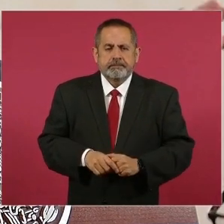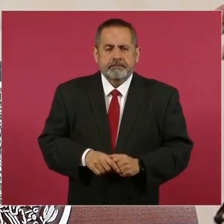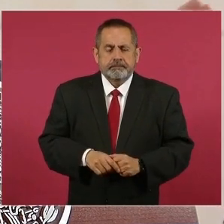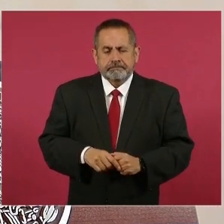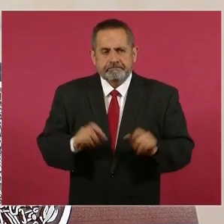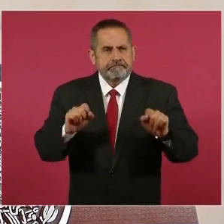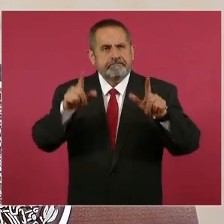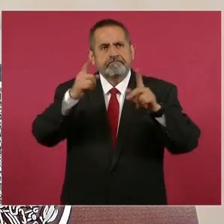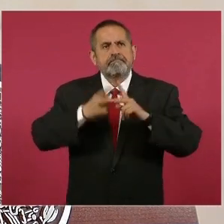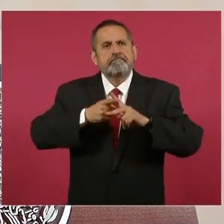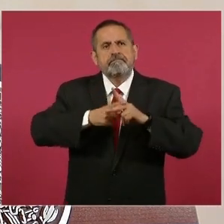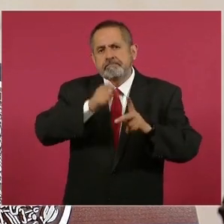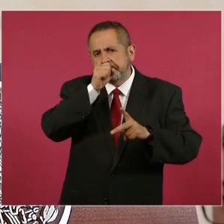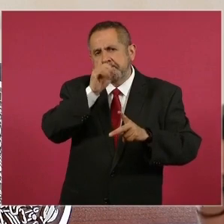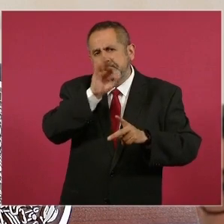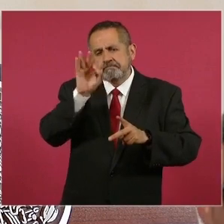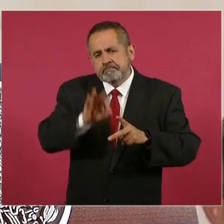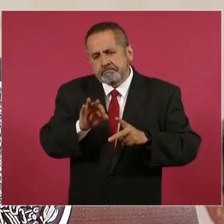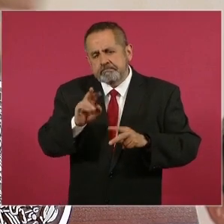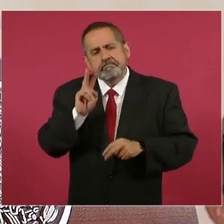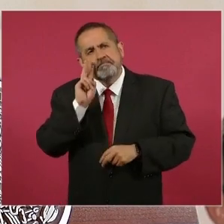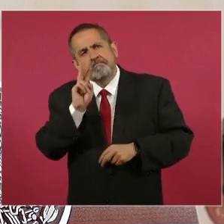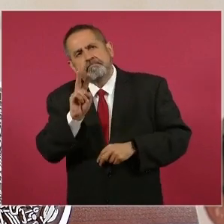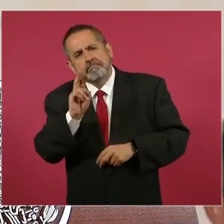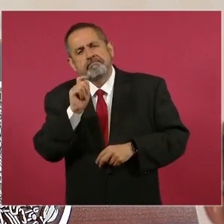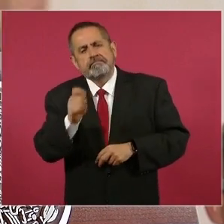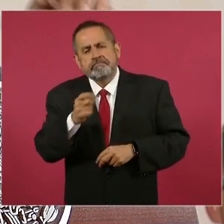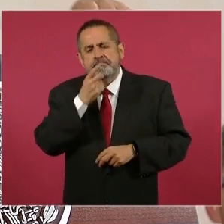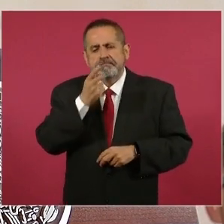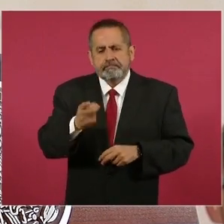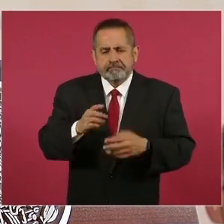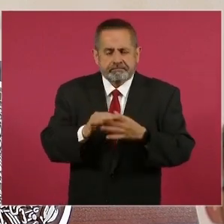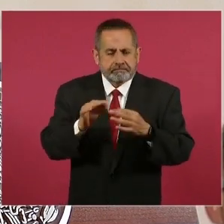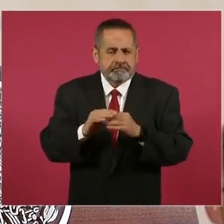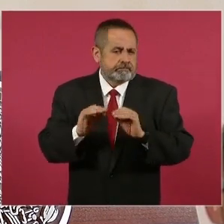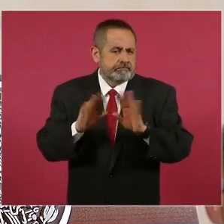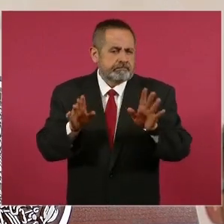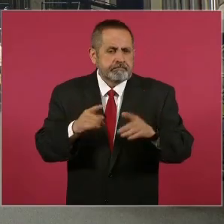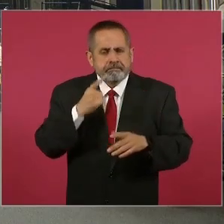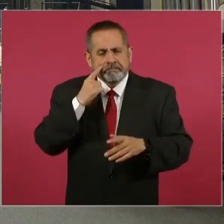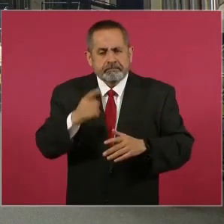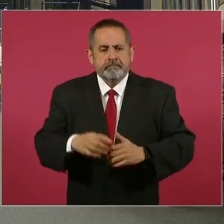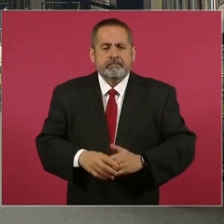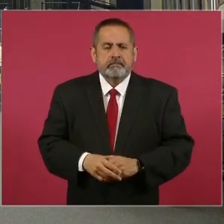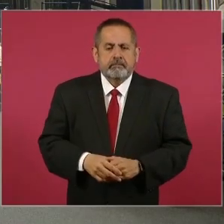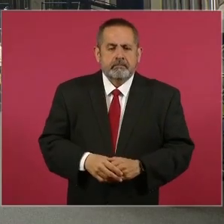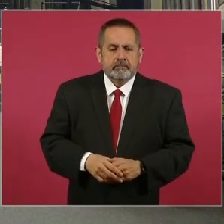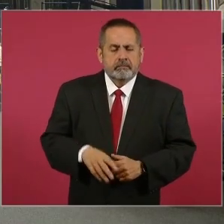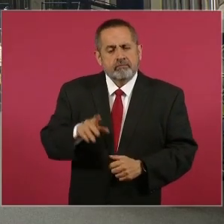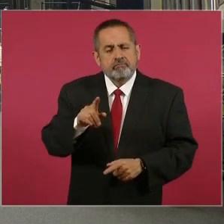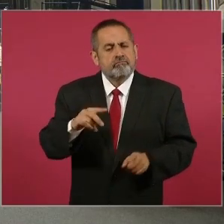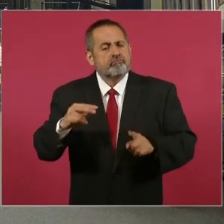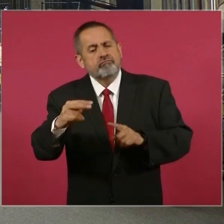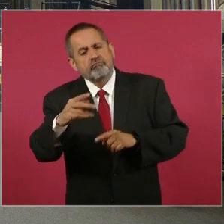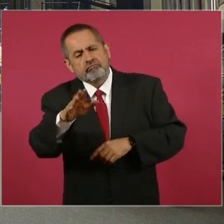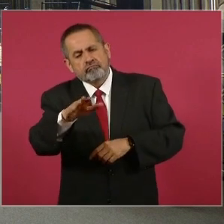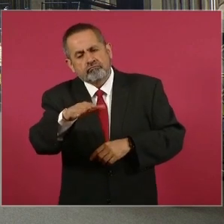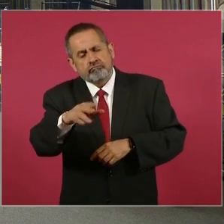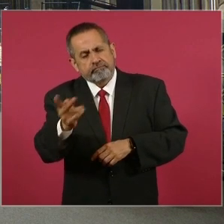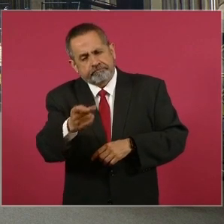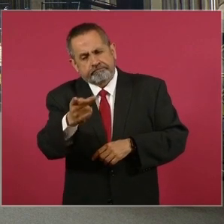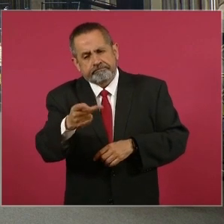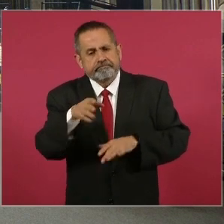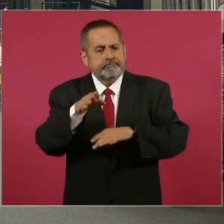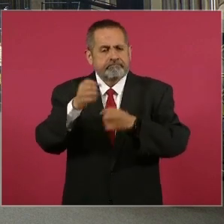para ver qué dicen los datos desde su perspectiva presidente ha habido mejoras